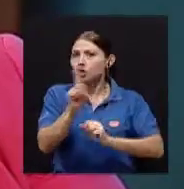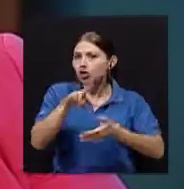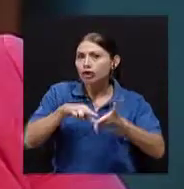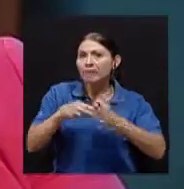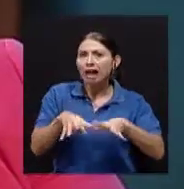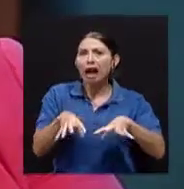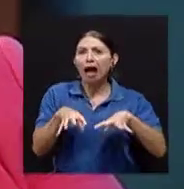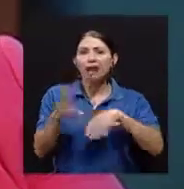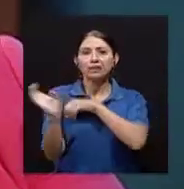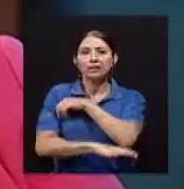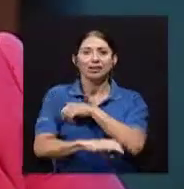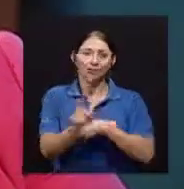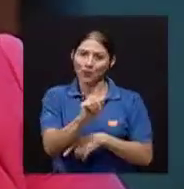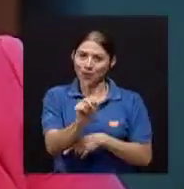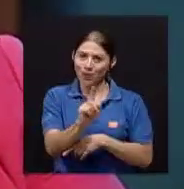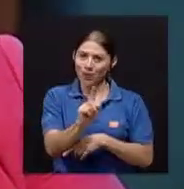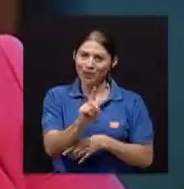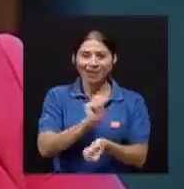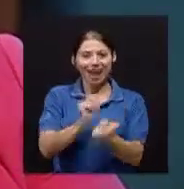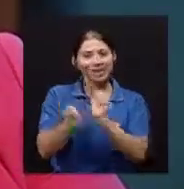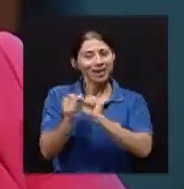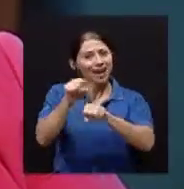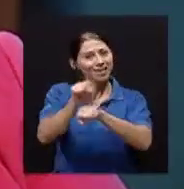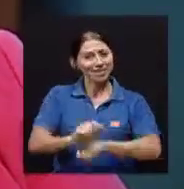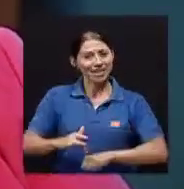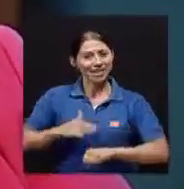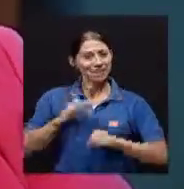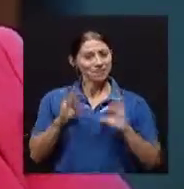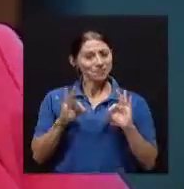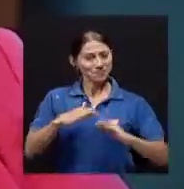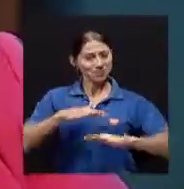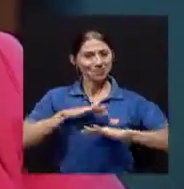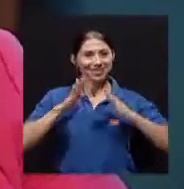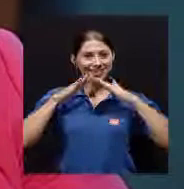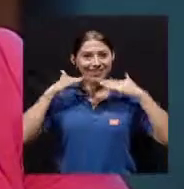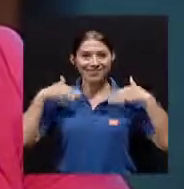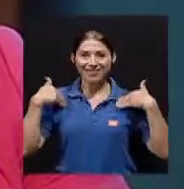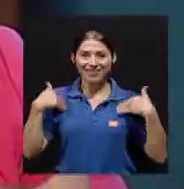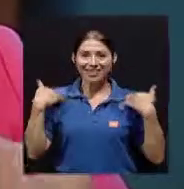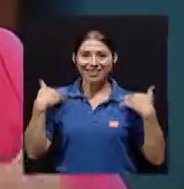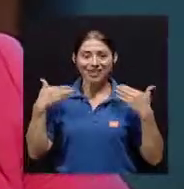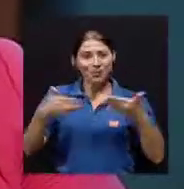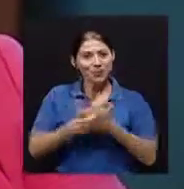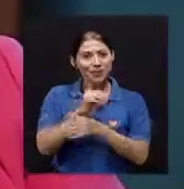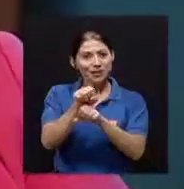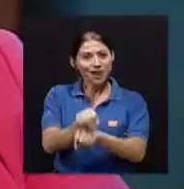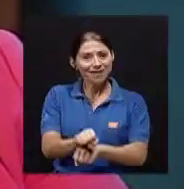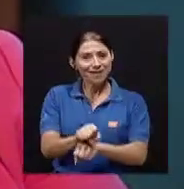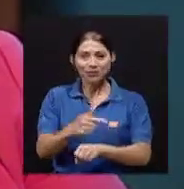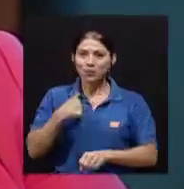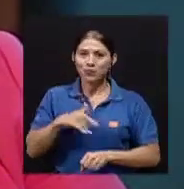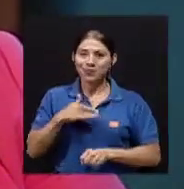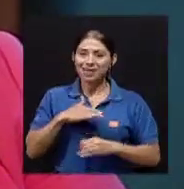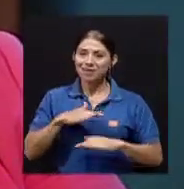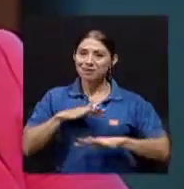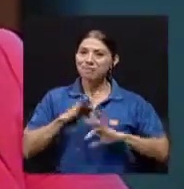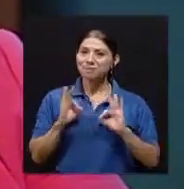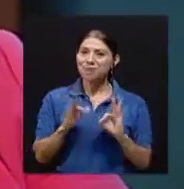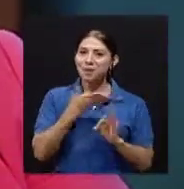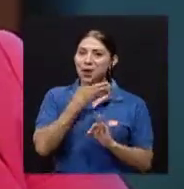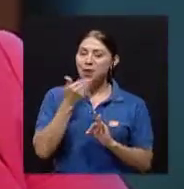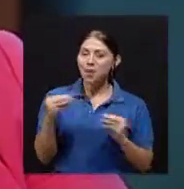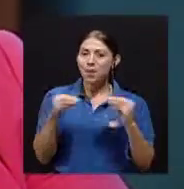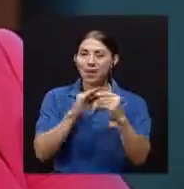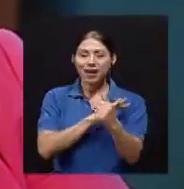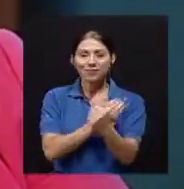castigo. Es un cambiar de hábitos y un sentirme bien y sentirme contenta y feliz con mis nuevos hábitos, porque uno se empieza a sentir mejor,